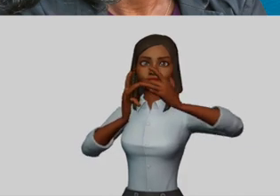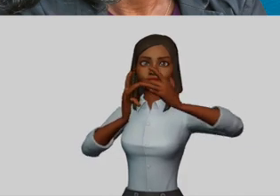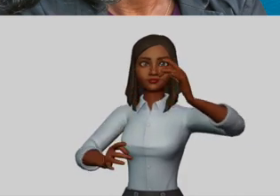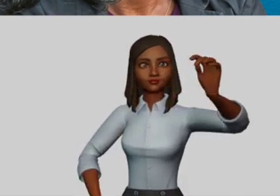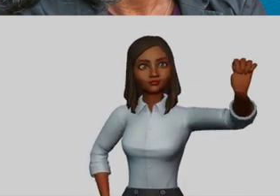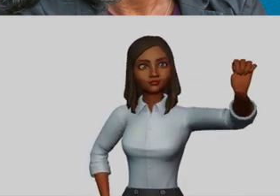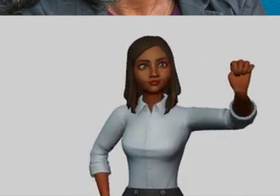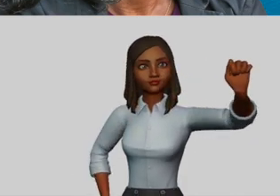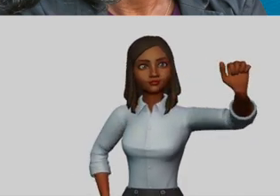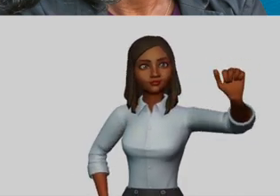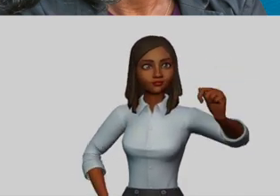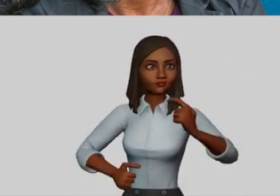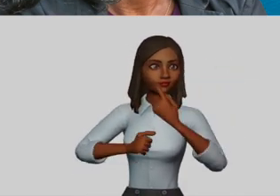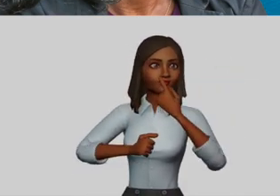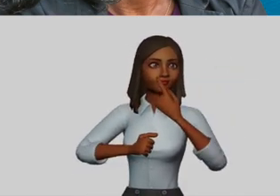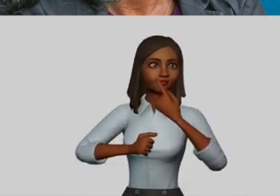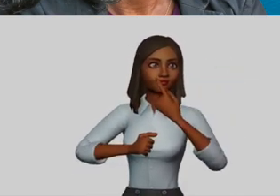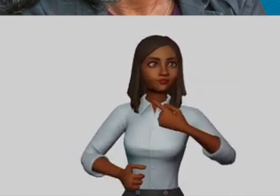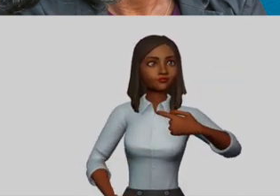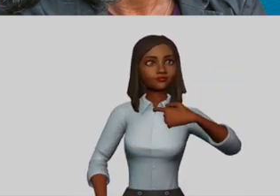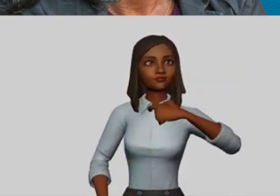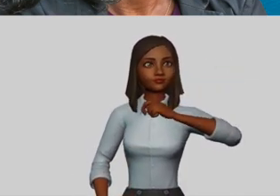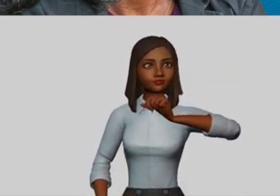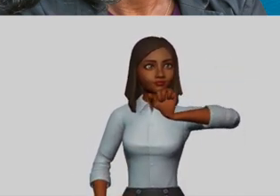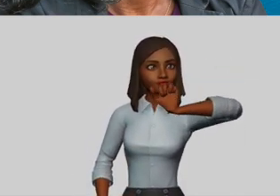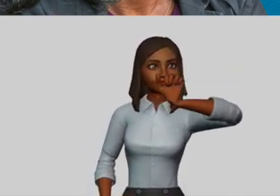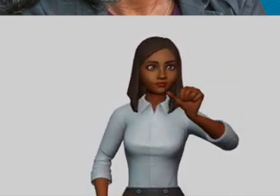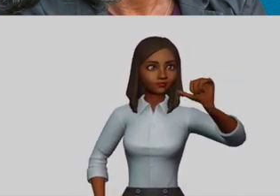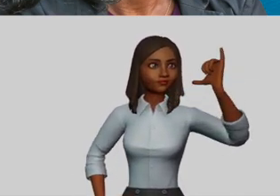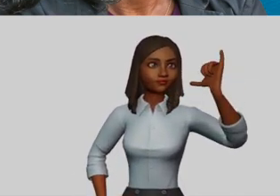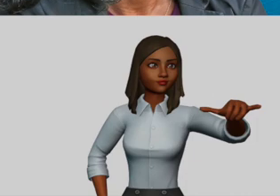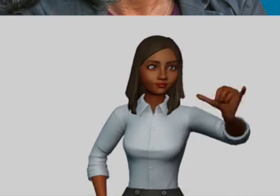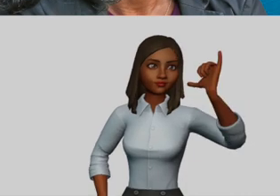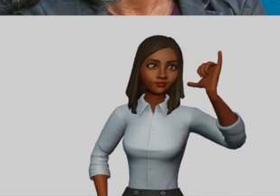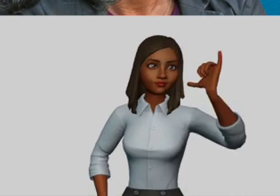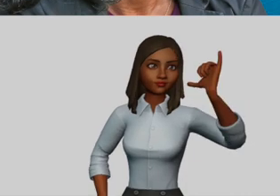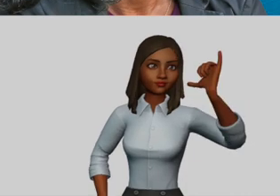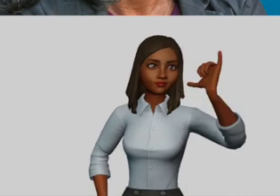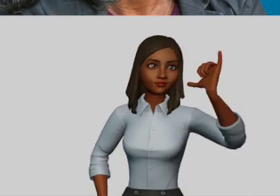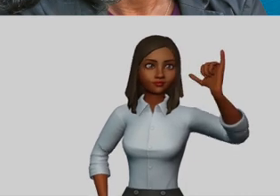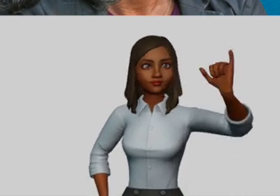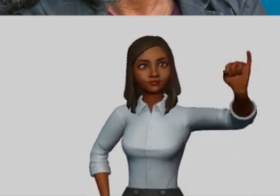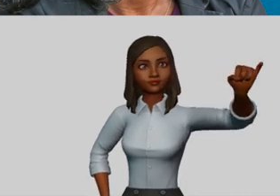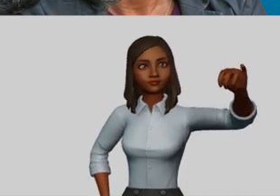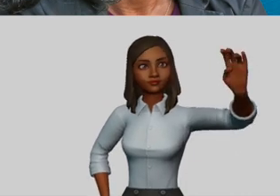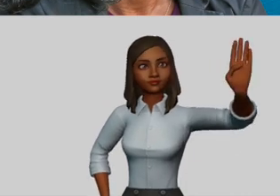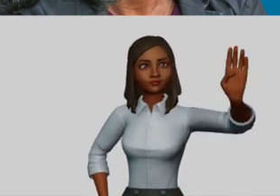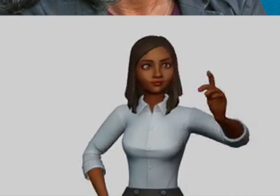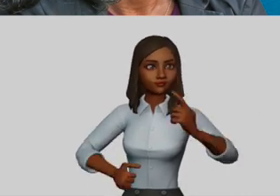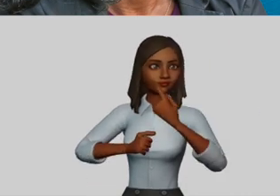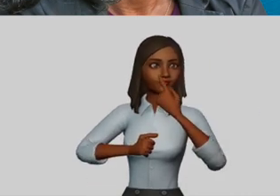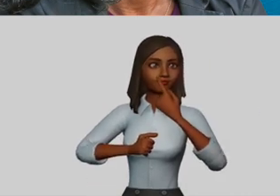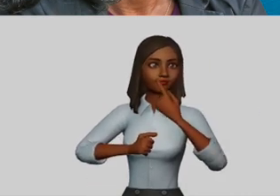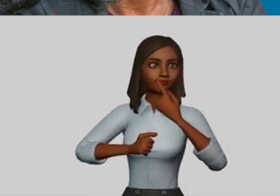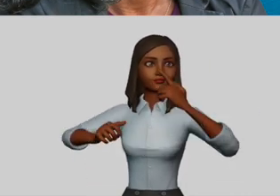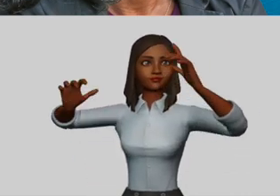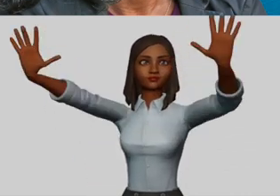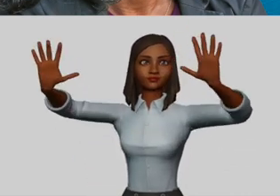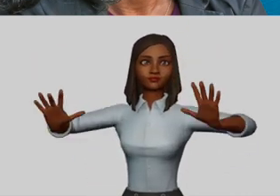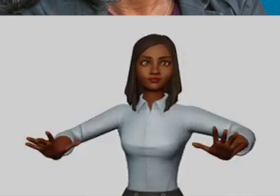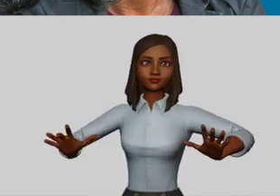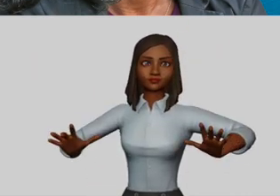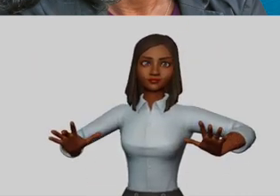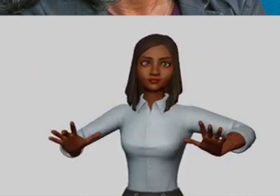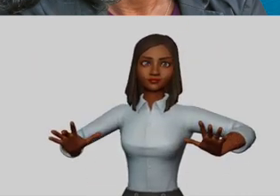quiero tener el campo donde no llegue la señal. Me encanta. Buenísimo. Bueno, esas eran mis 5 preguntas.